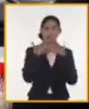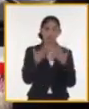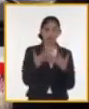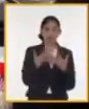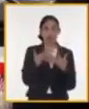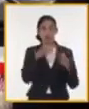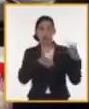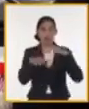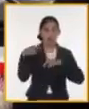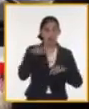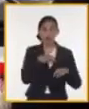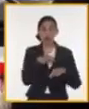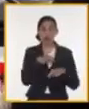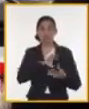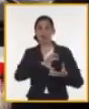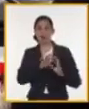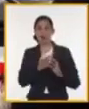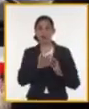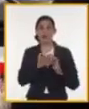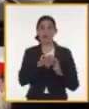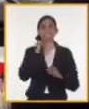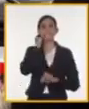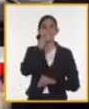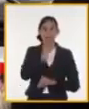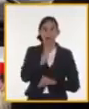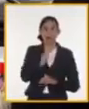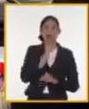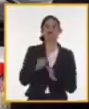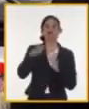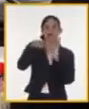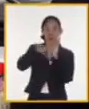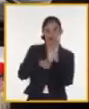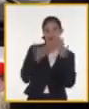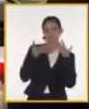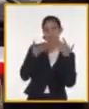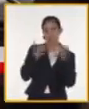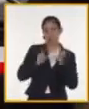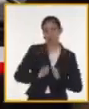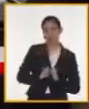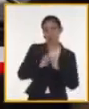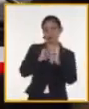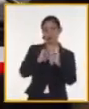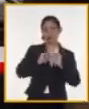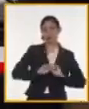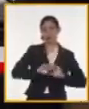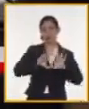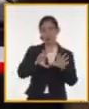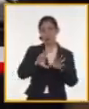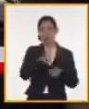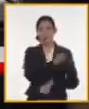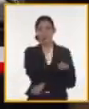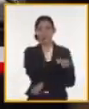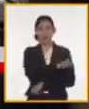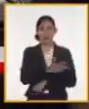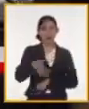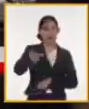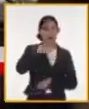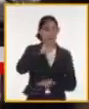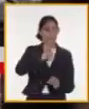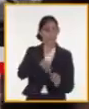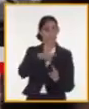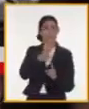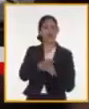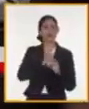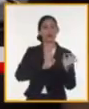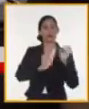siempre ofrecer la mejor orientación posible, información a estas personas y la protección que